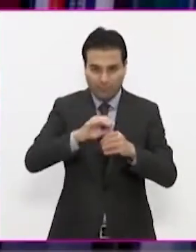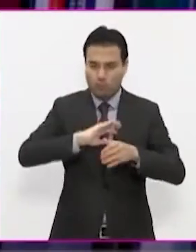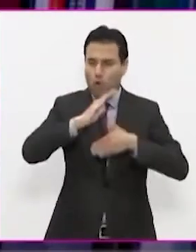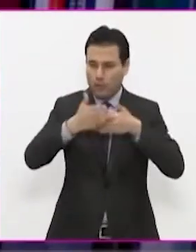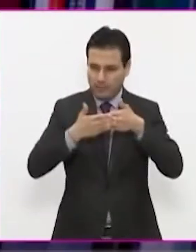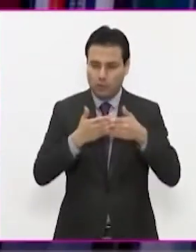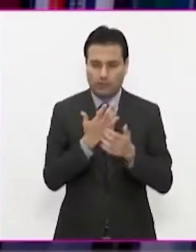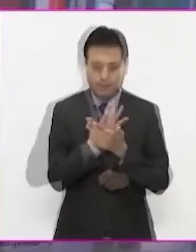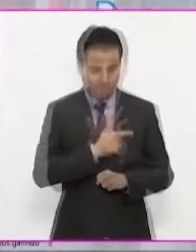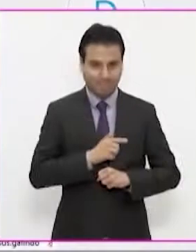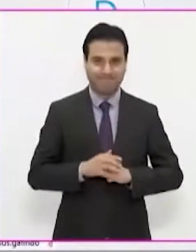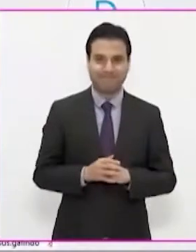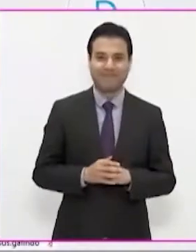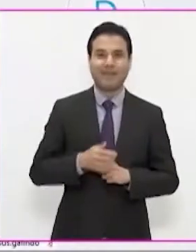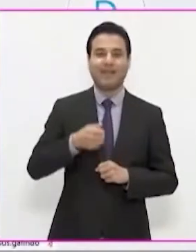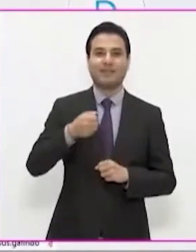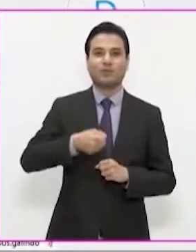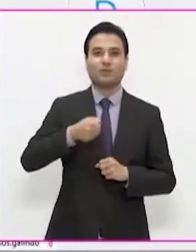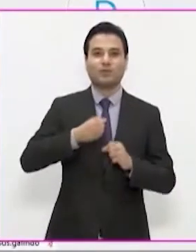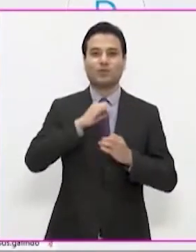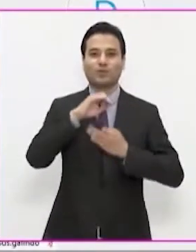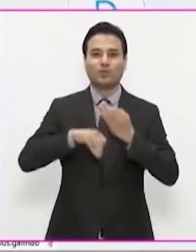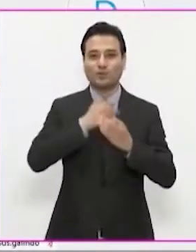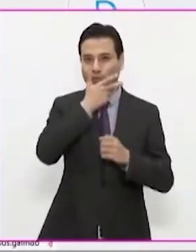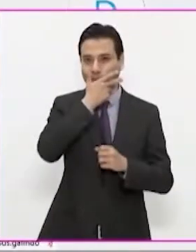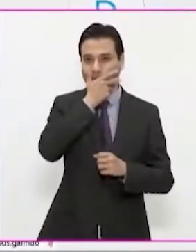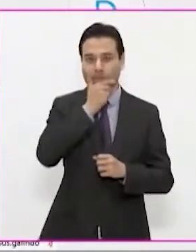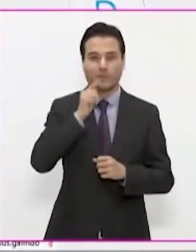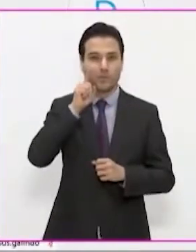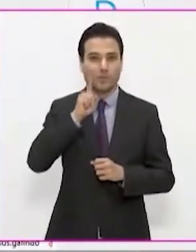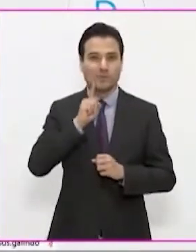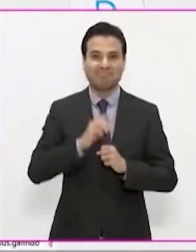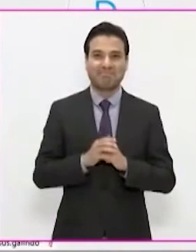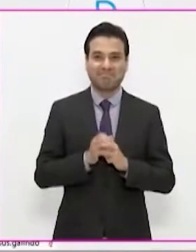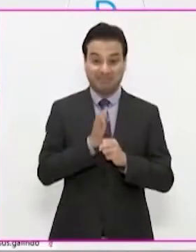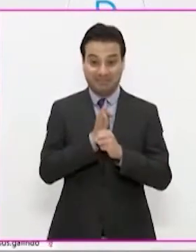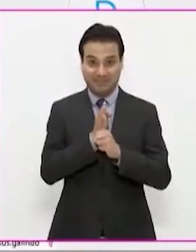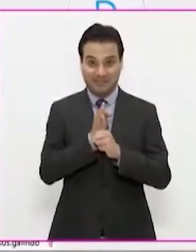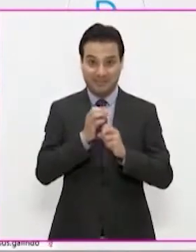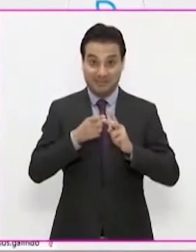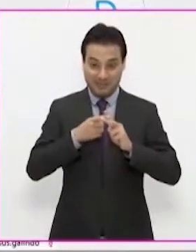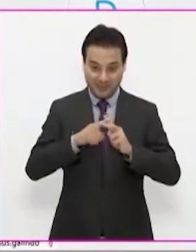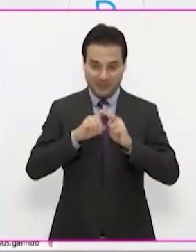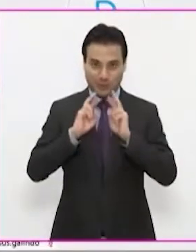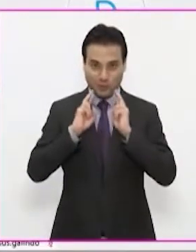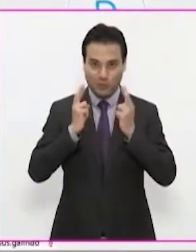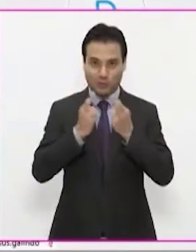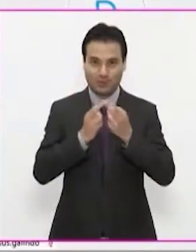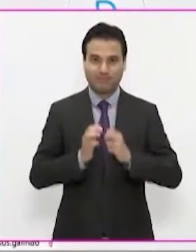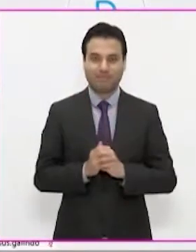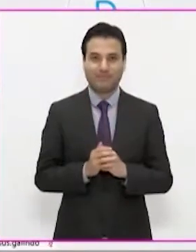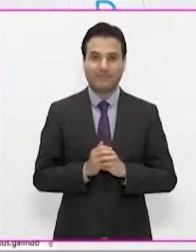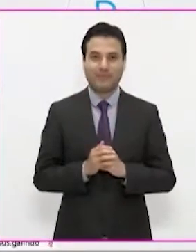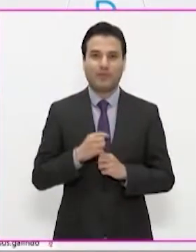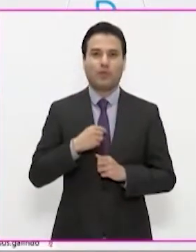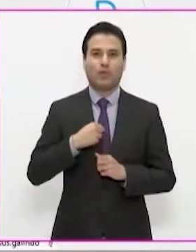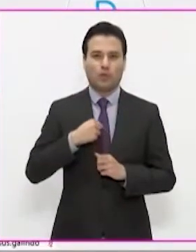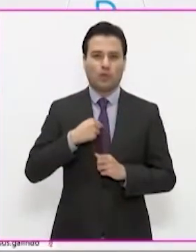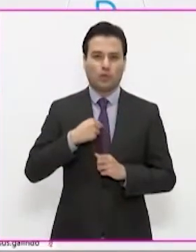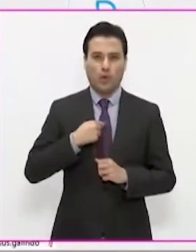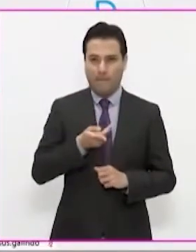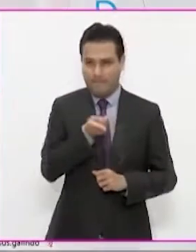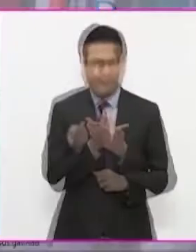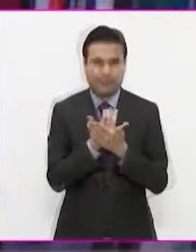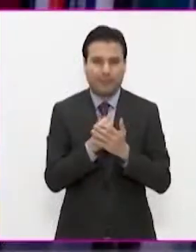de las jornadas electorales hizo hincapié de los plazos que se tienen para el desarrollo del proceso electoral que prácticamente tiene el